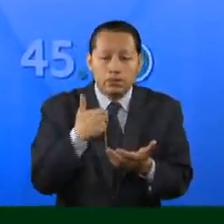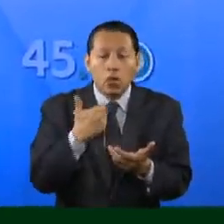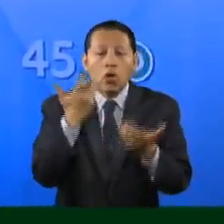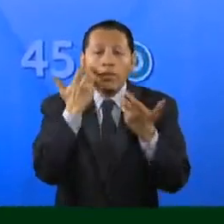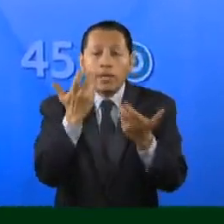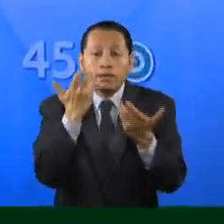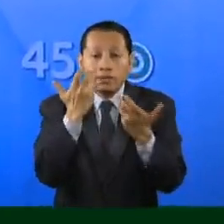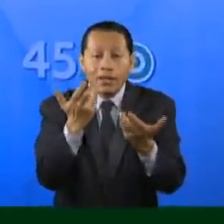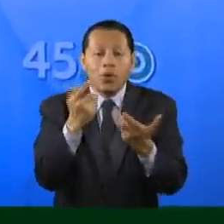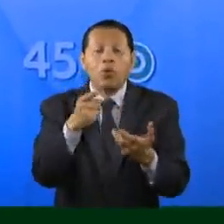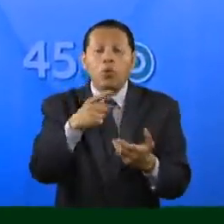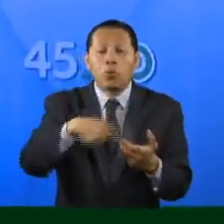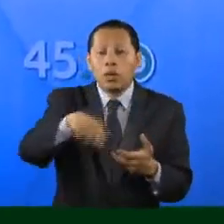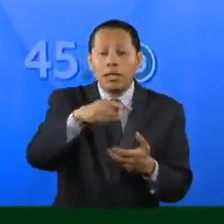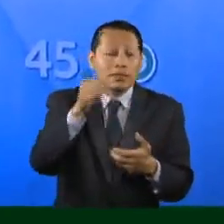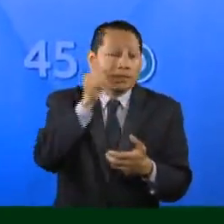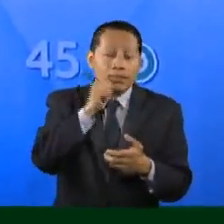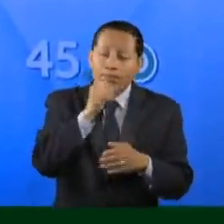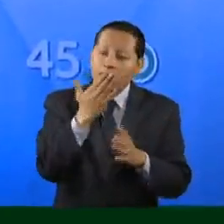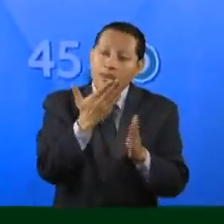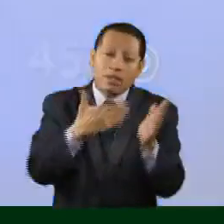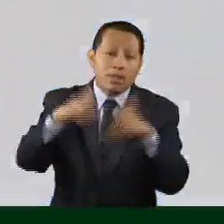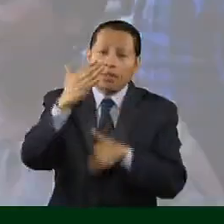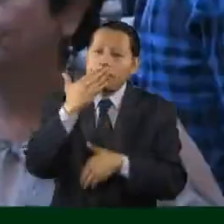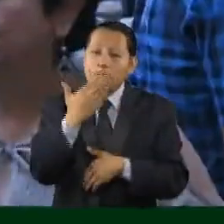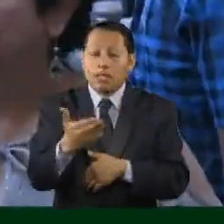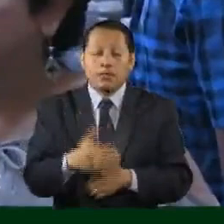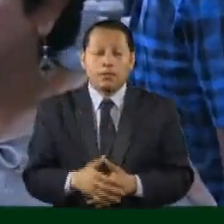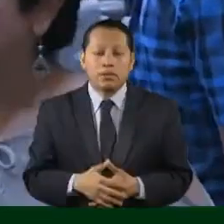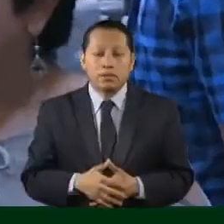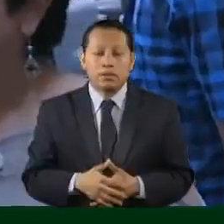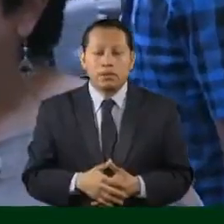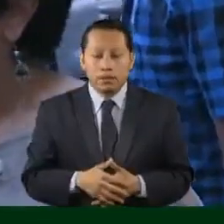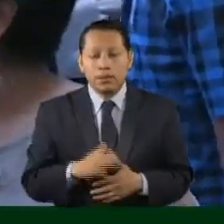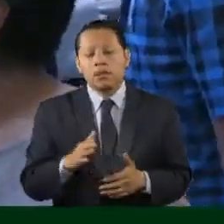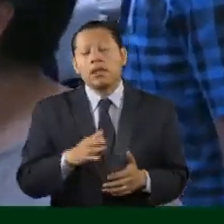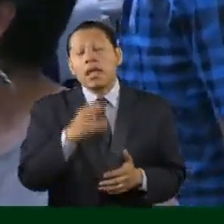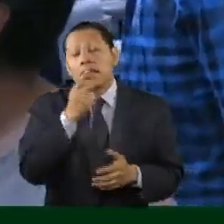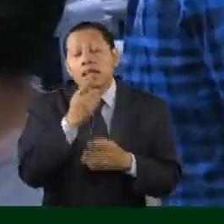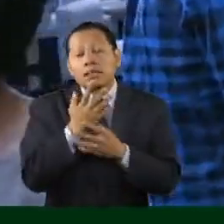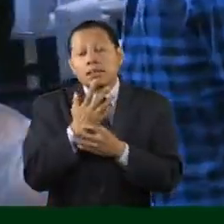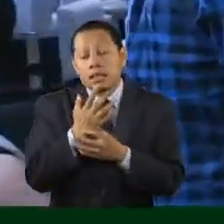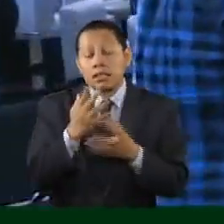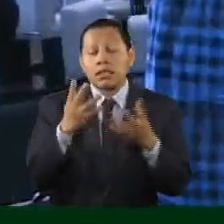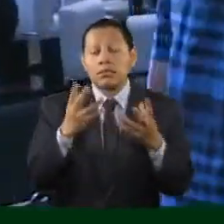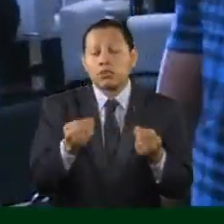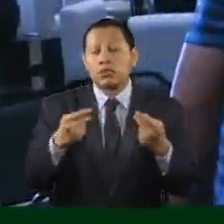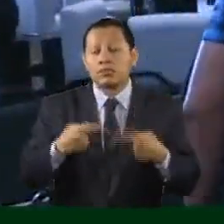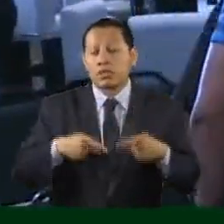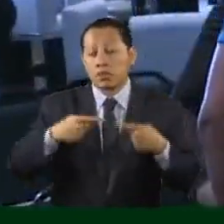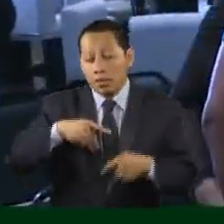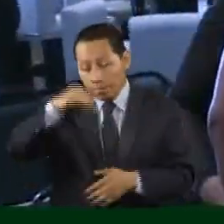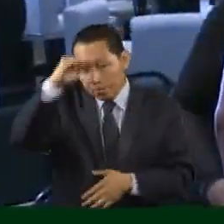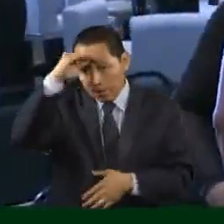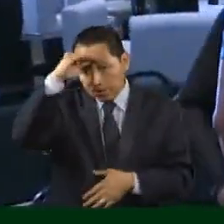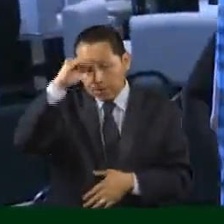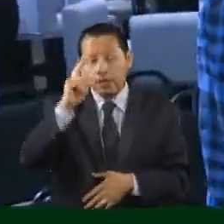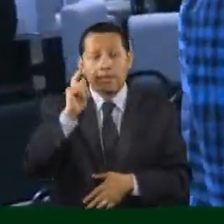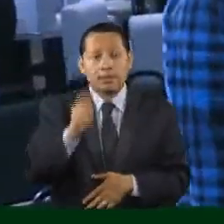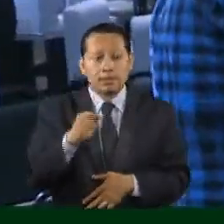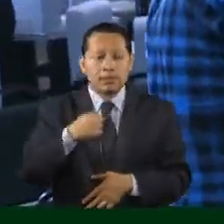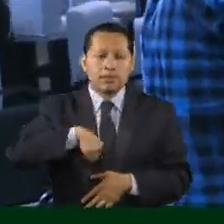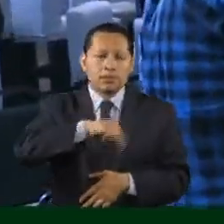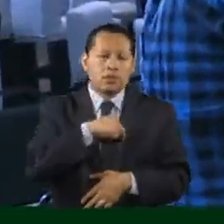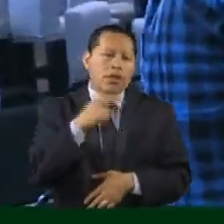que el éxito siga siendo su destino. Mucha gente piensa que lo que las y los legisladores